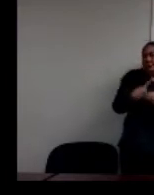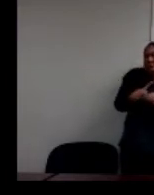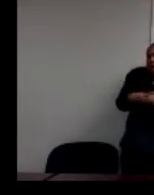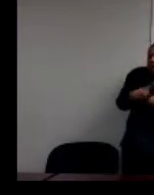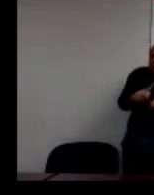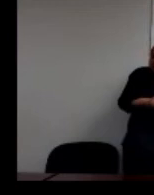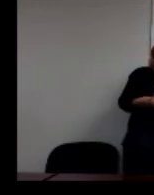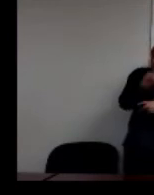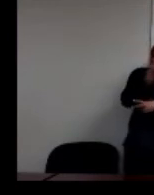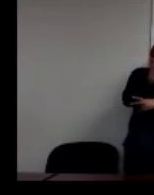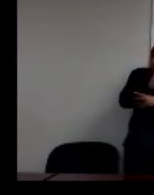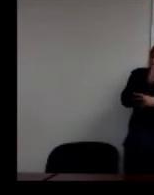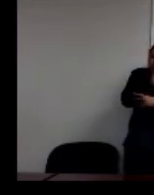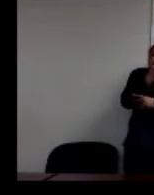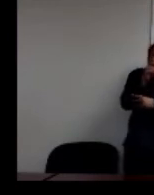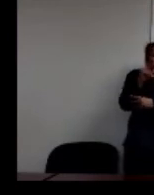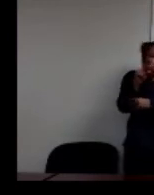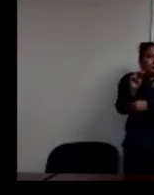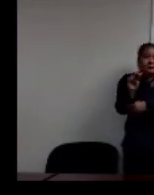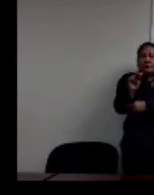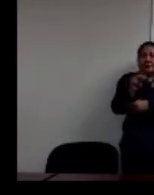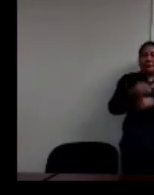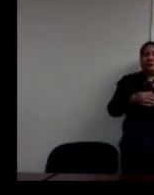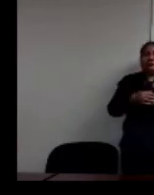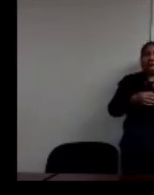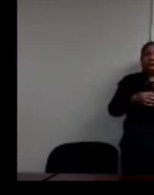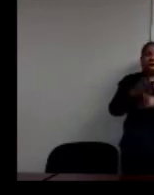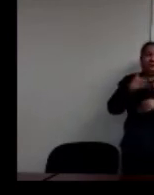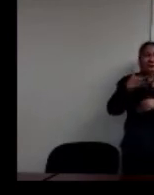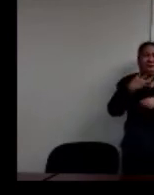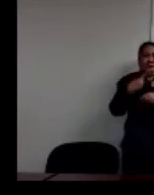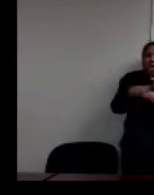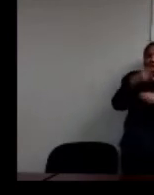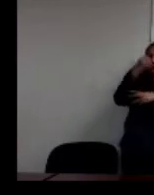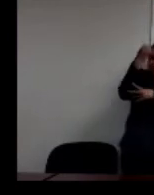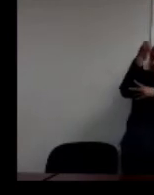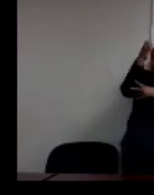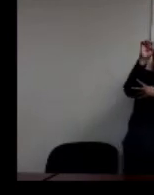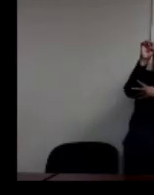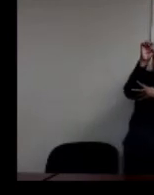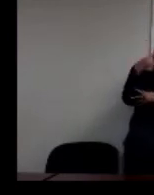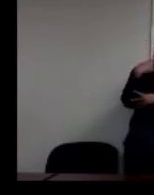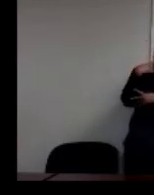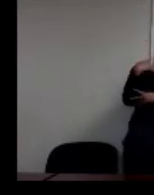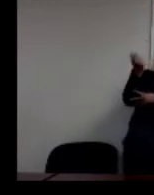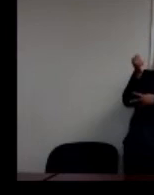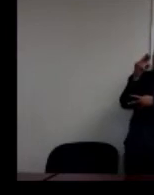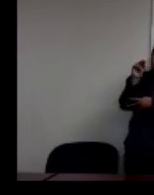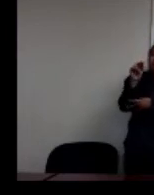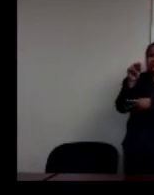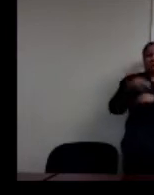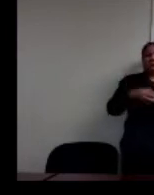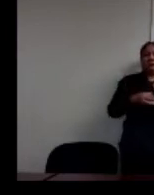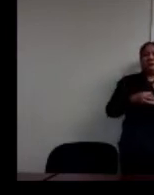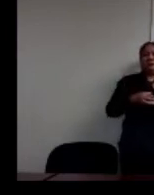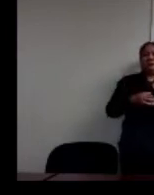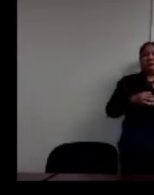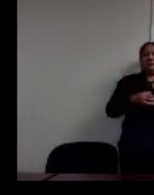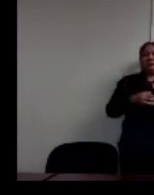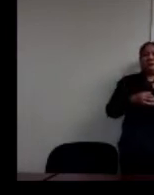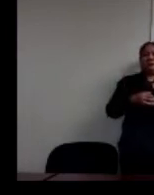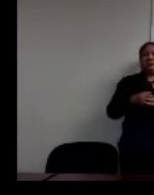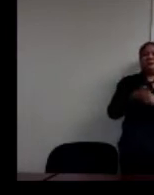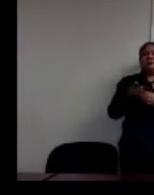enfermos de la escuela o los que tienen un padecimiento algo extraño, que estoy mal de mi cabeza. Entonces, por eso los insertamos